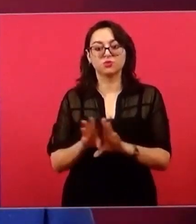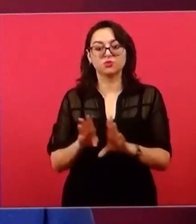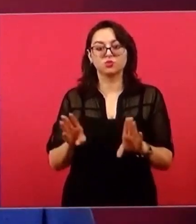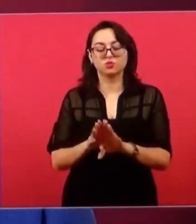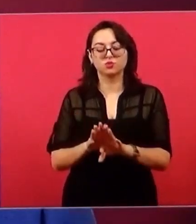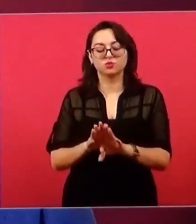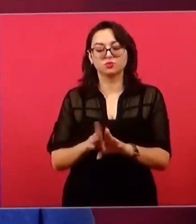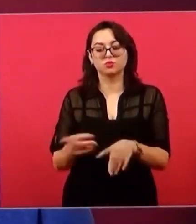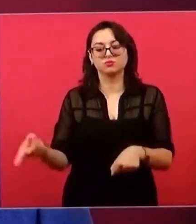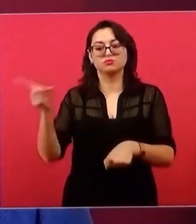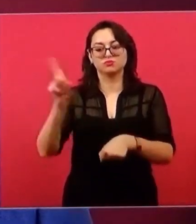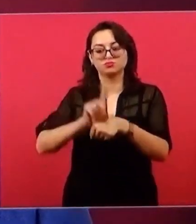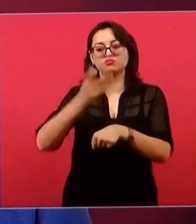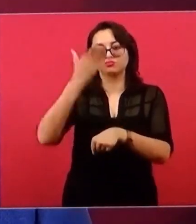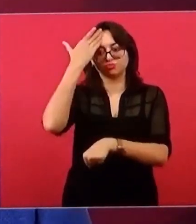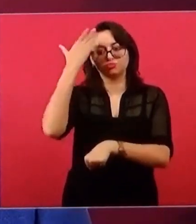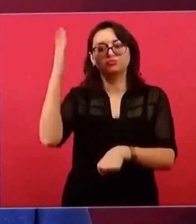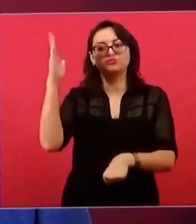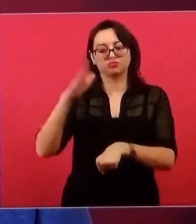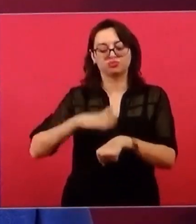conmemorar ese día